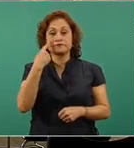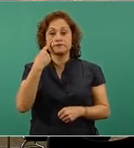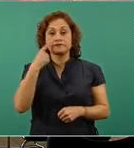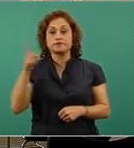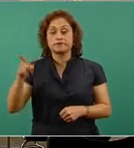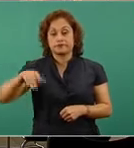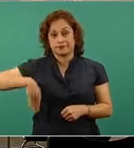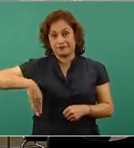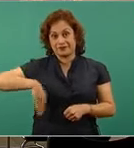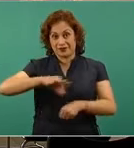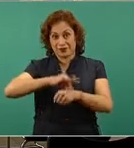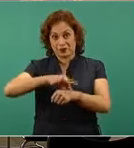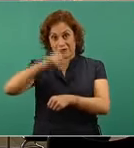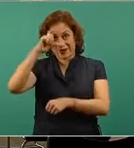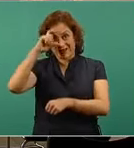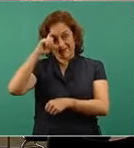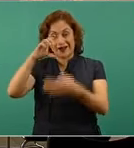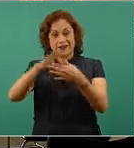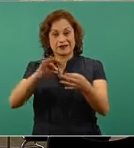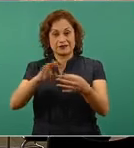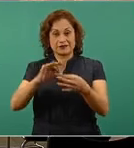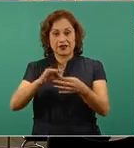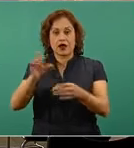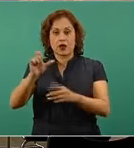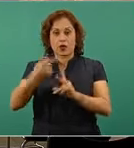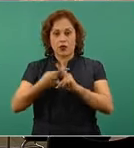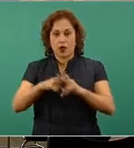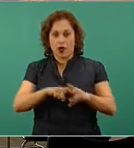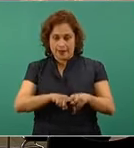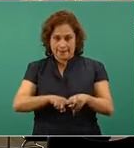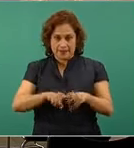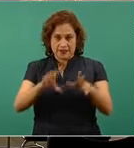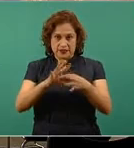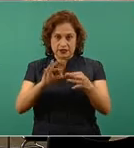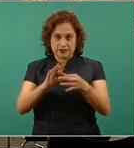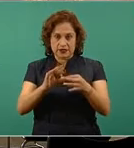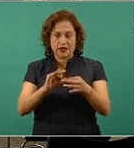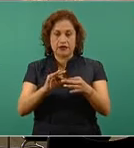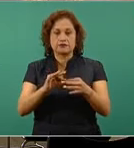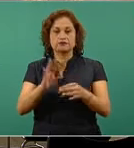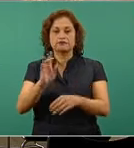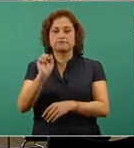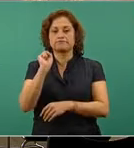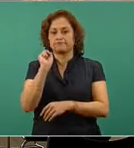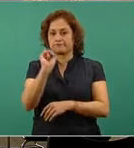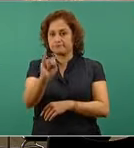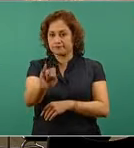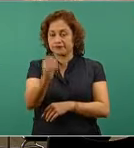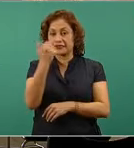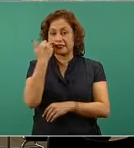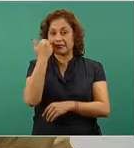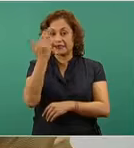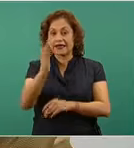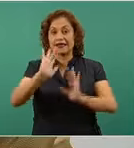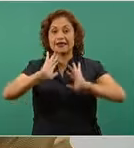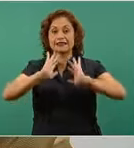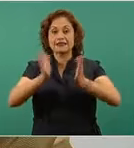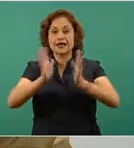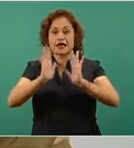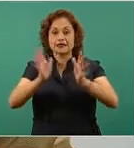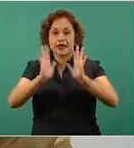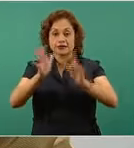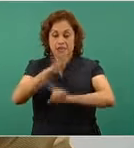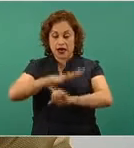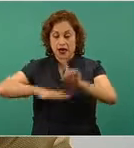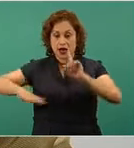el doctor López-Gatell al inicio, sí, hay esta iniciativa de cubrir estas